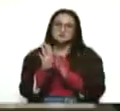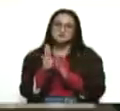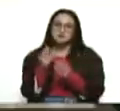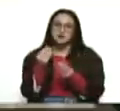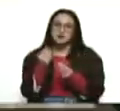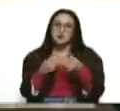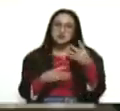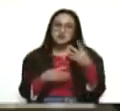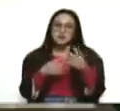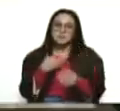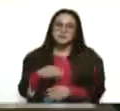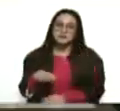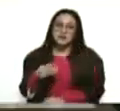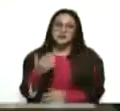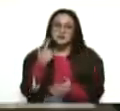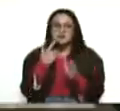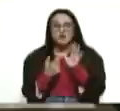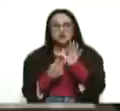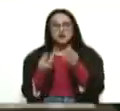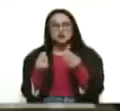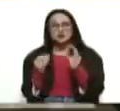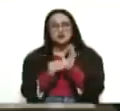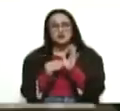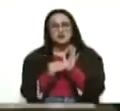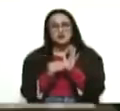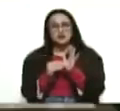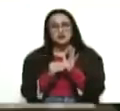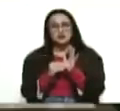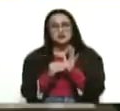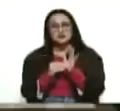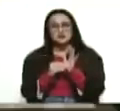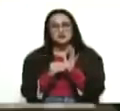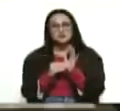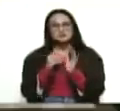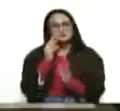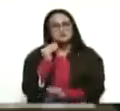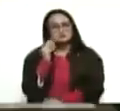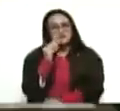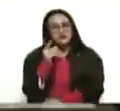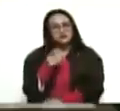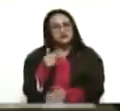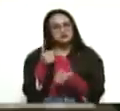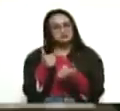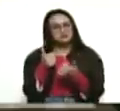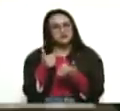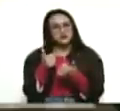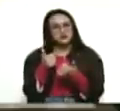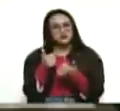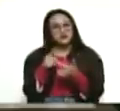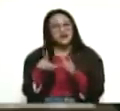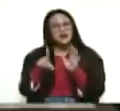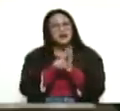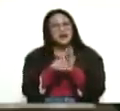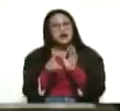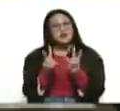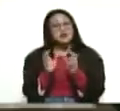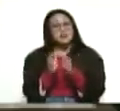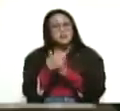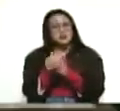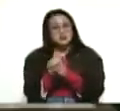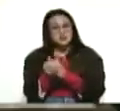de ellas. El presidente ya ha mostrado en varias ocasiones experiencias muy exitosas. Entonces, esa ley de nuevos